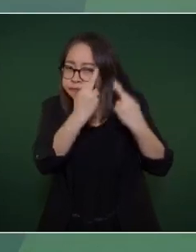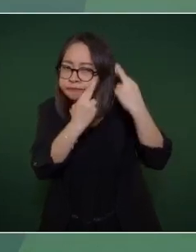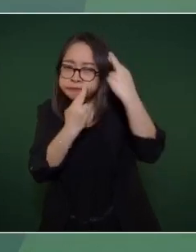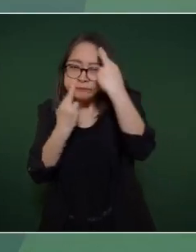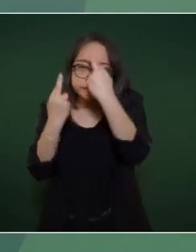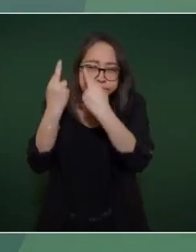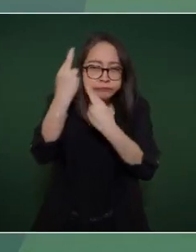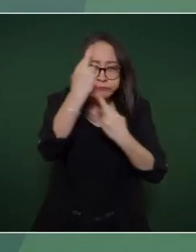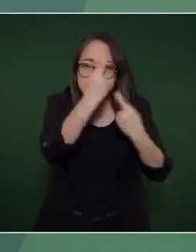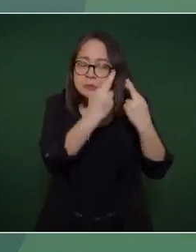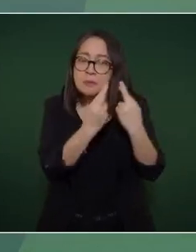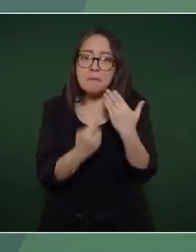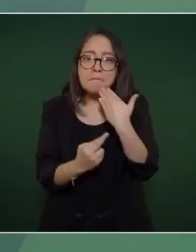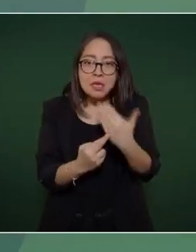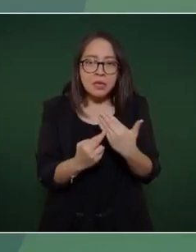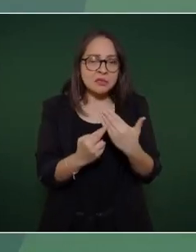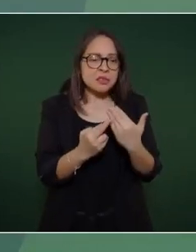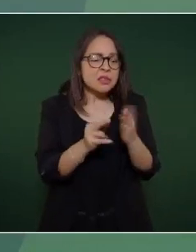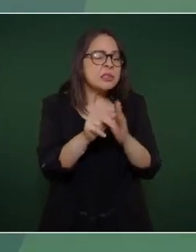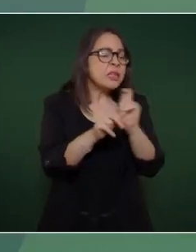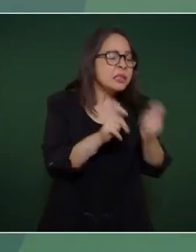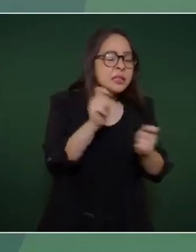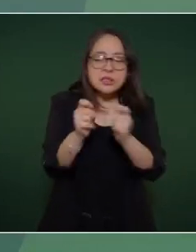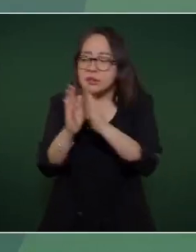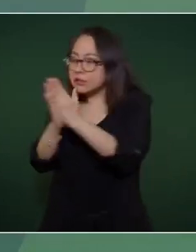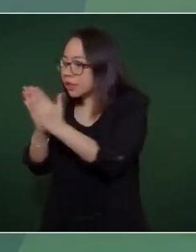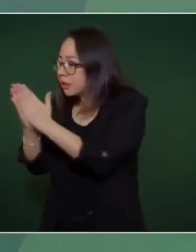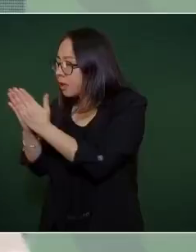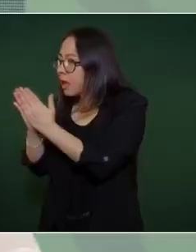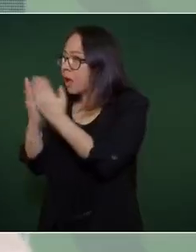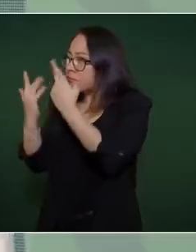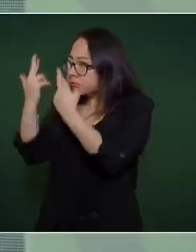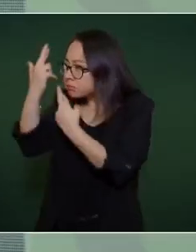estudios, tesis, ensayos,